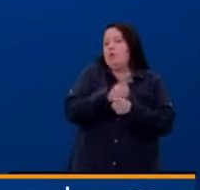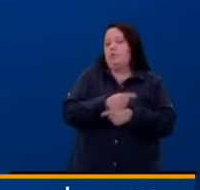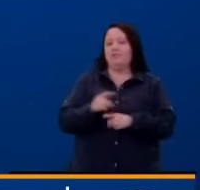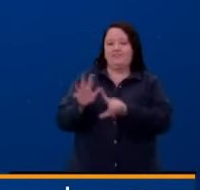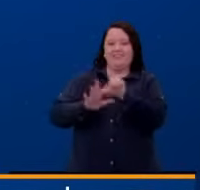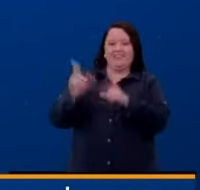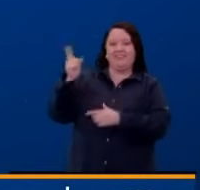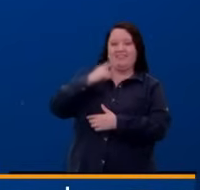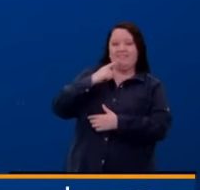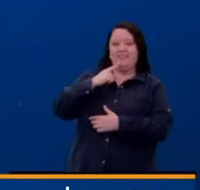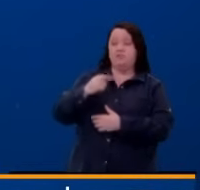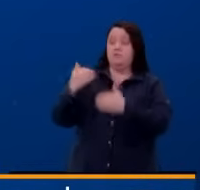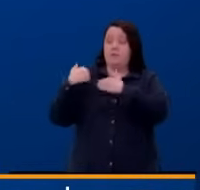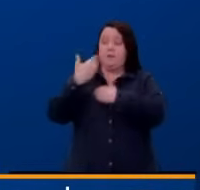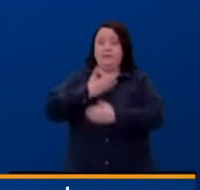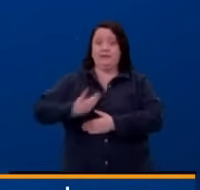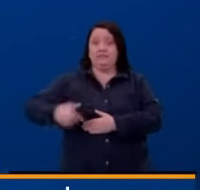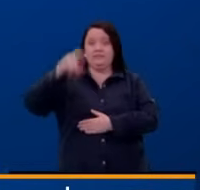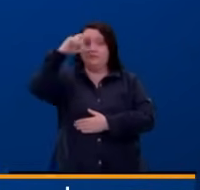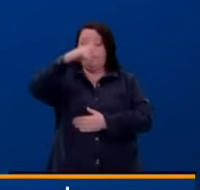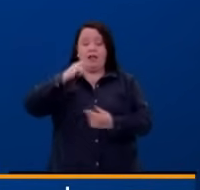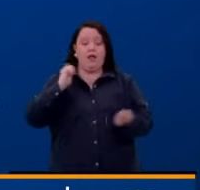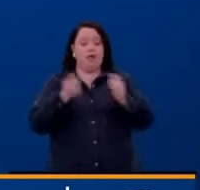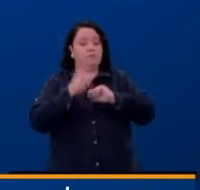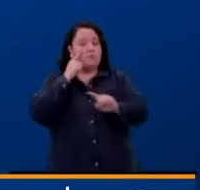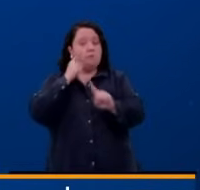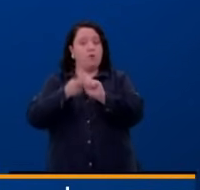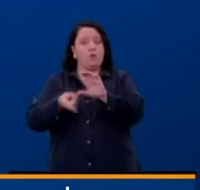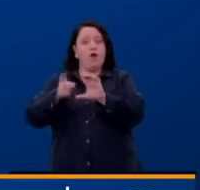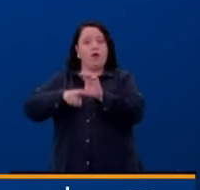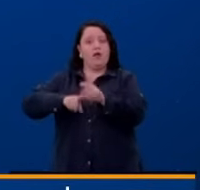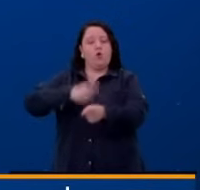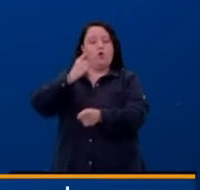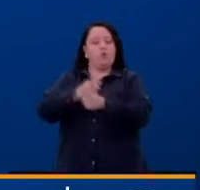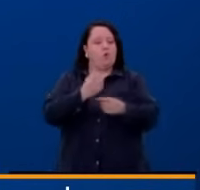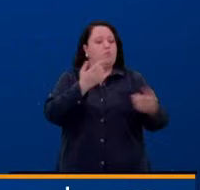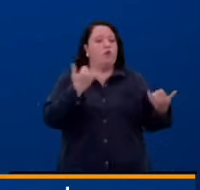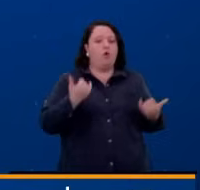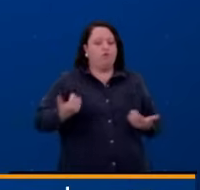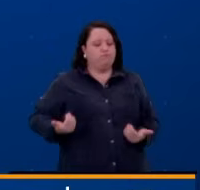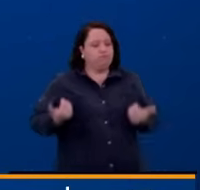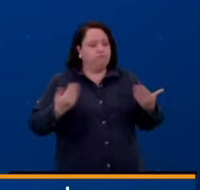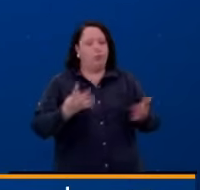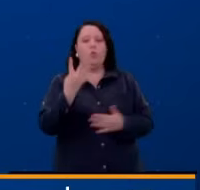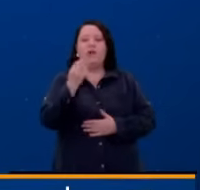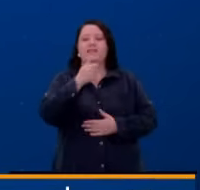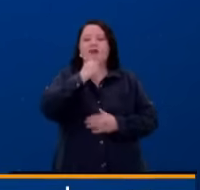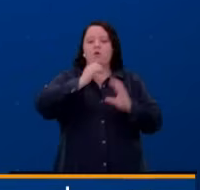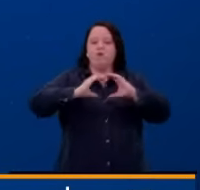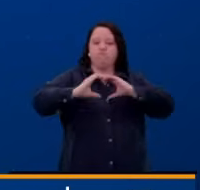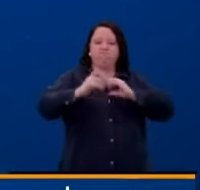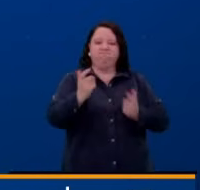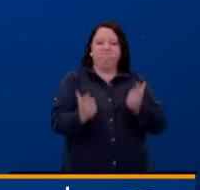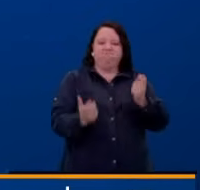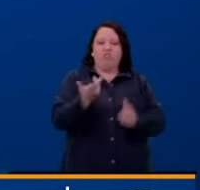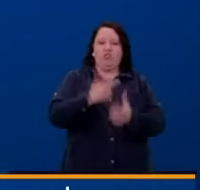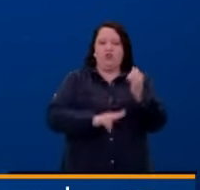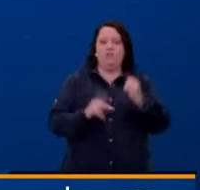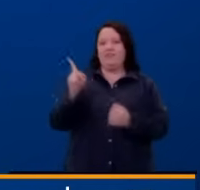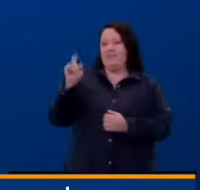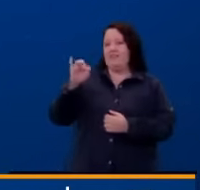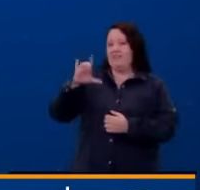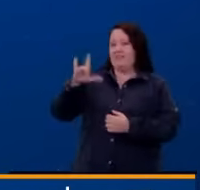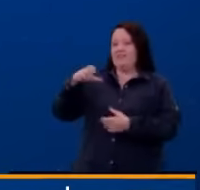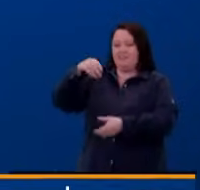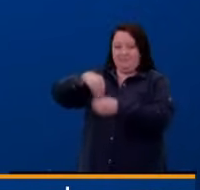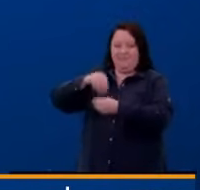cabeza de nuestro presidente Gustavo Petro, le cumple a La Guajira. Estamos entregando hoy día 40 carrotanques doble troques con... Sneider Pinilla, de la Unidad Nacional de